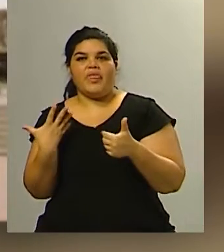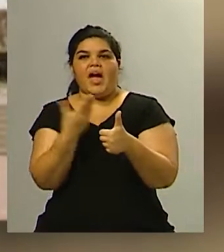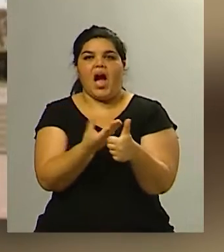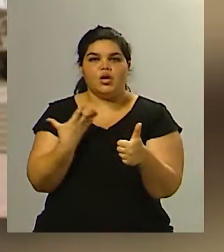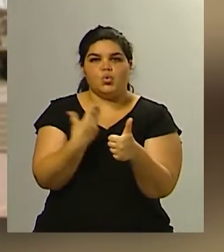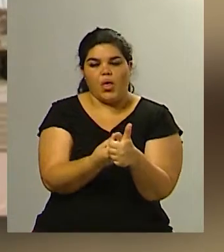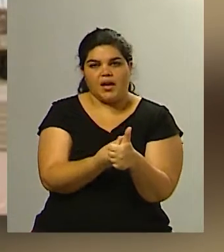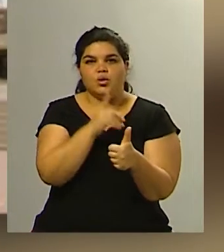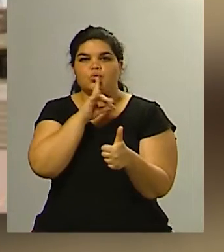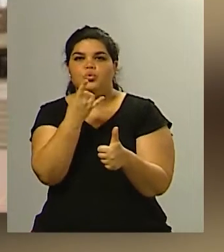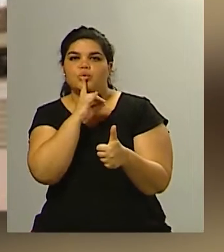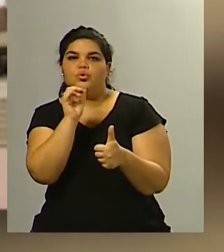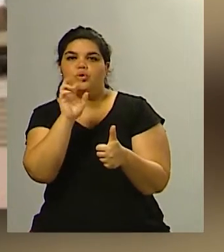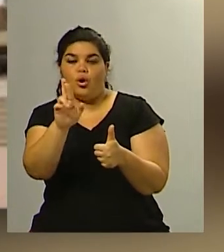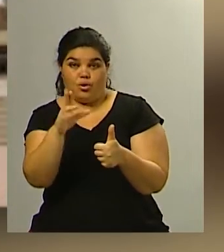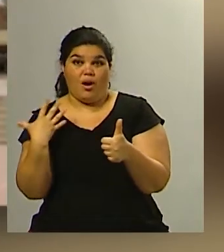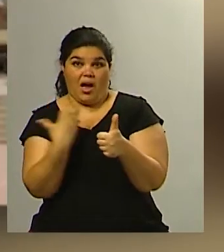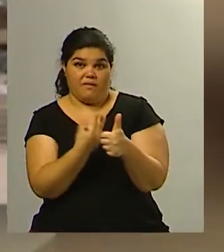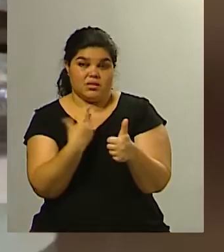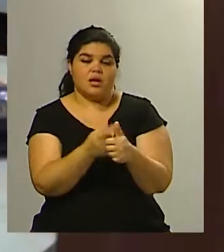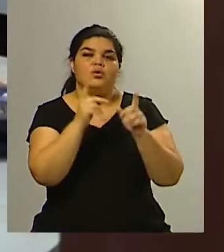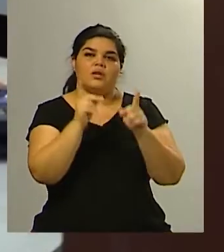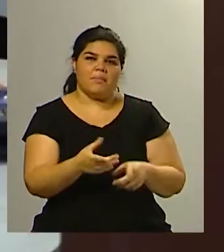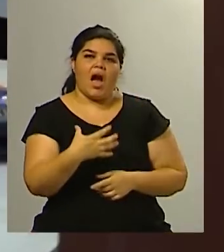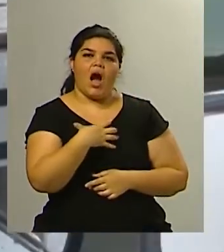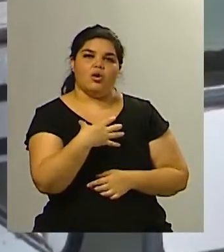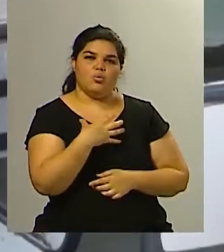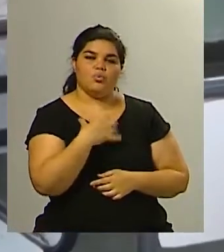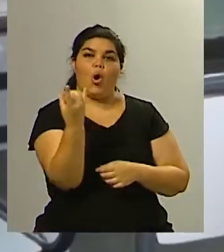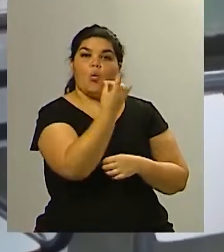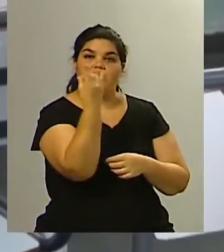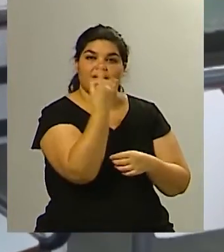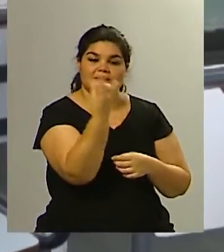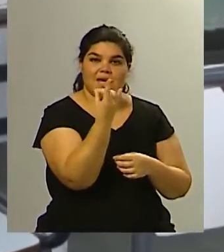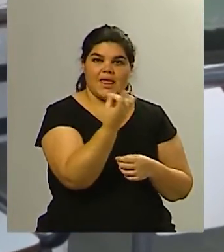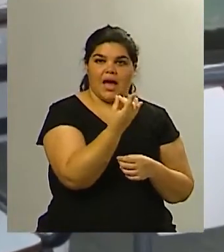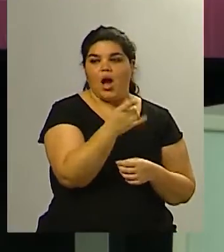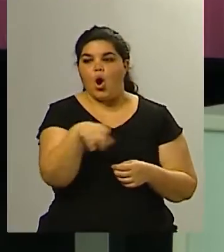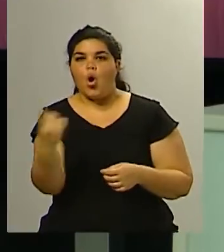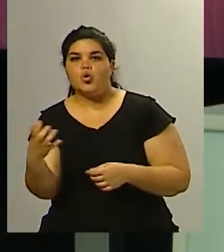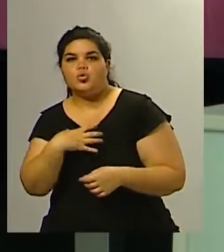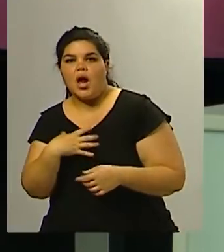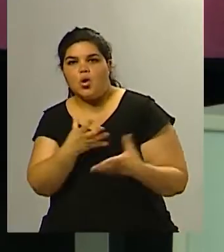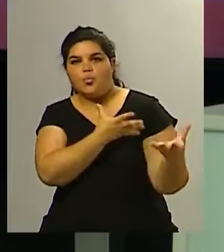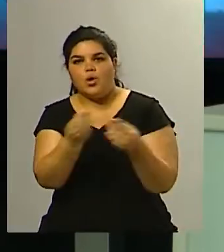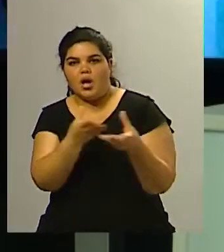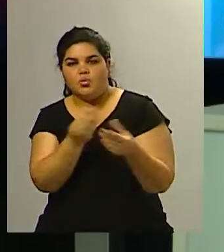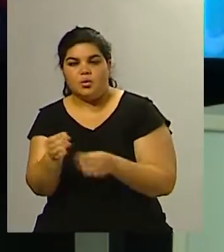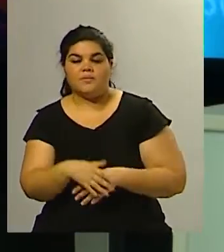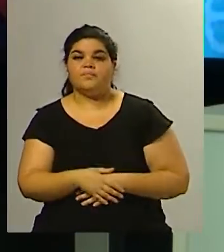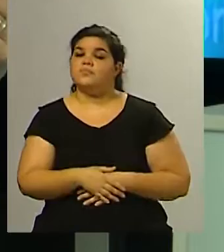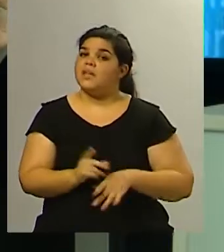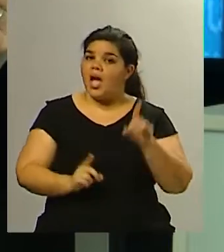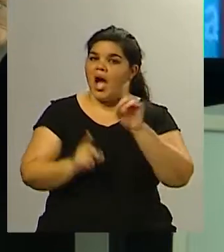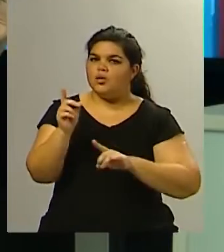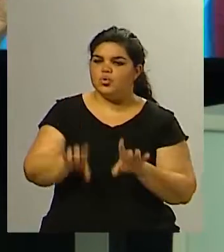un estudiante avanzado de nuestra universidad es como un punto de apoyo para aquel que está un poquito con la